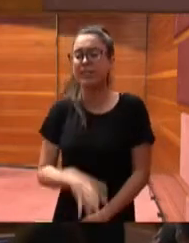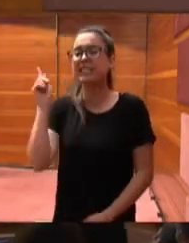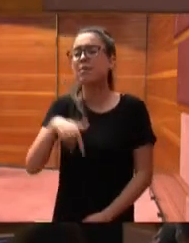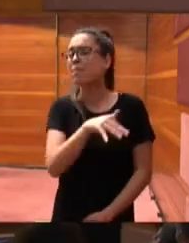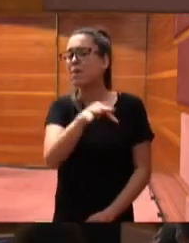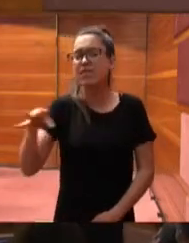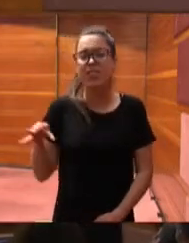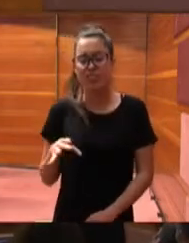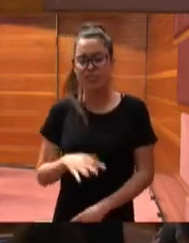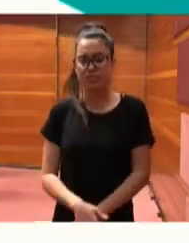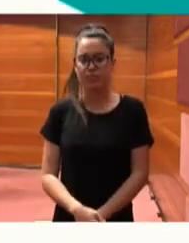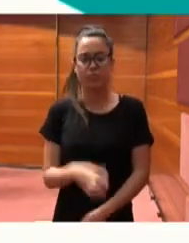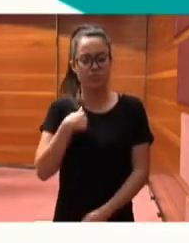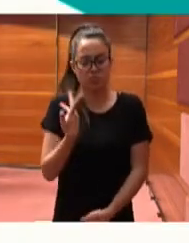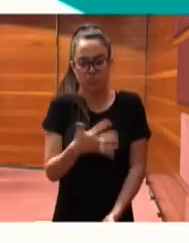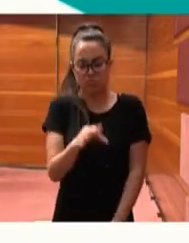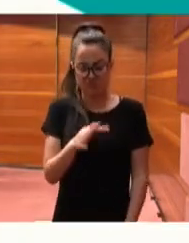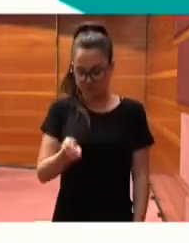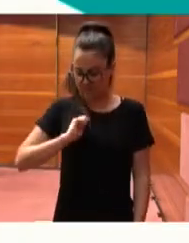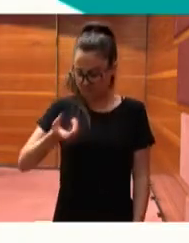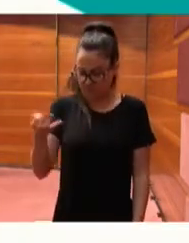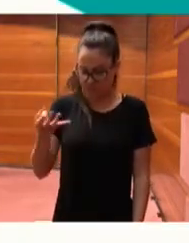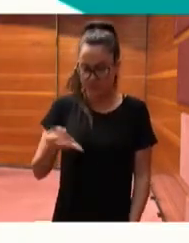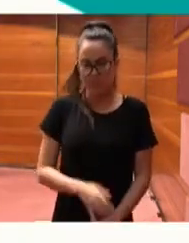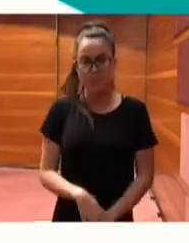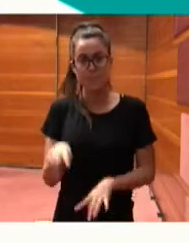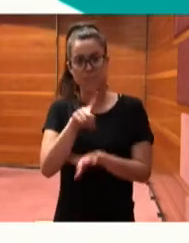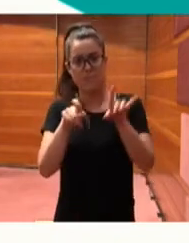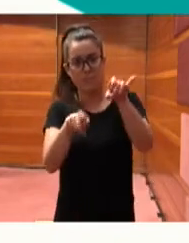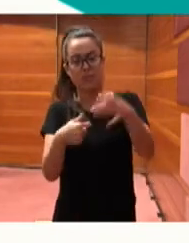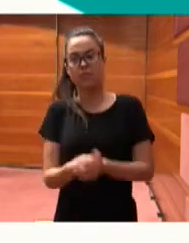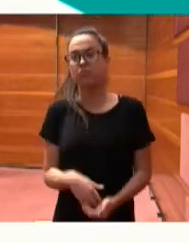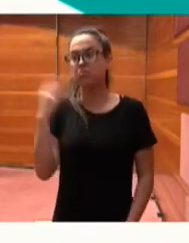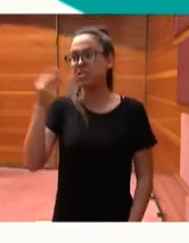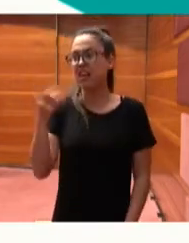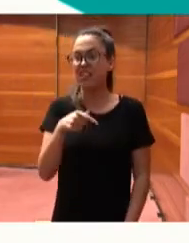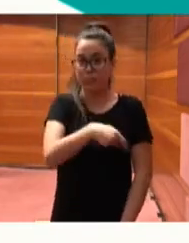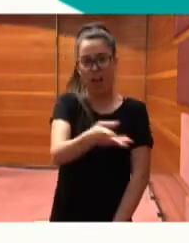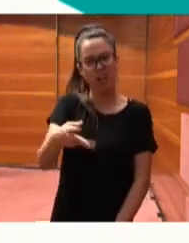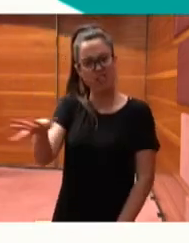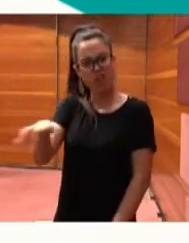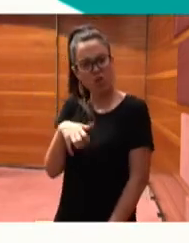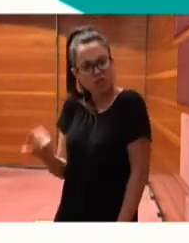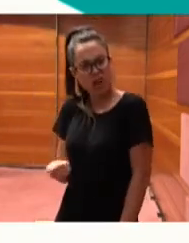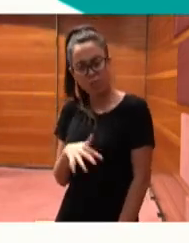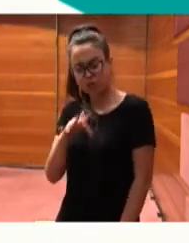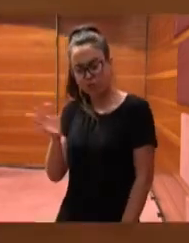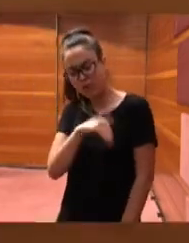Beneficio. ¿Yo qué voy a sacar? Y es jo, qué egoísta. Bueno, pues luego hablaremos de egoísmo, pero